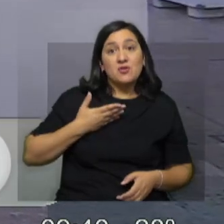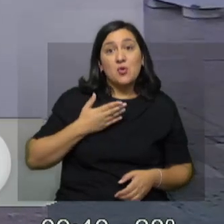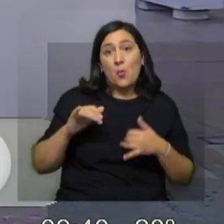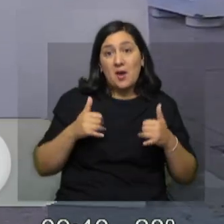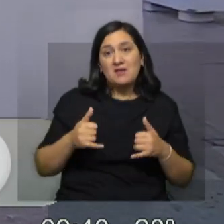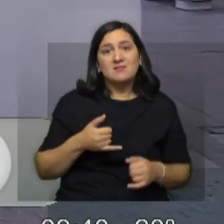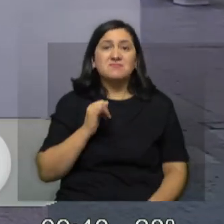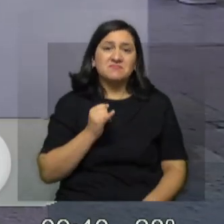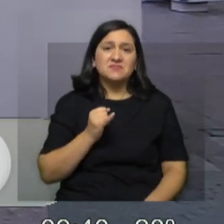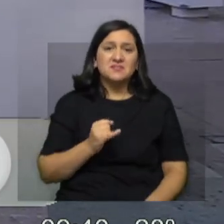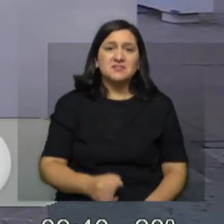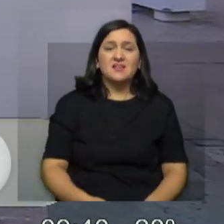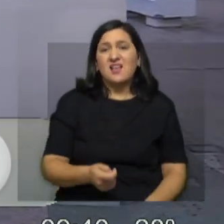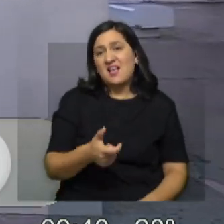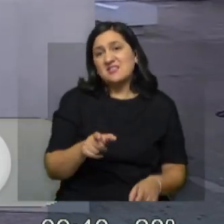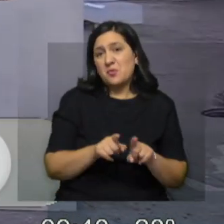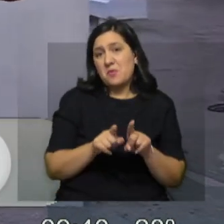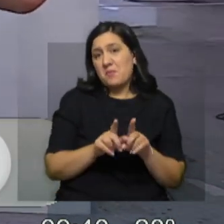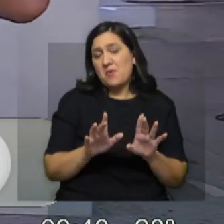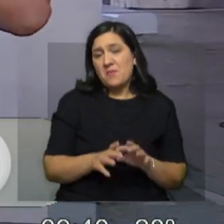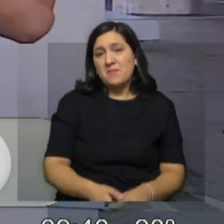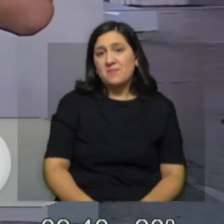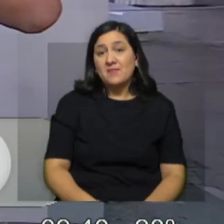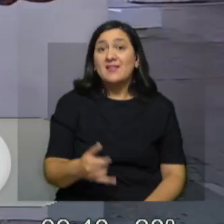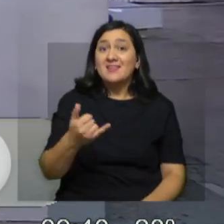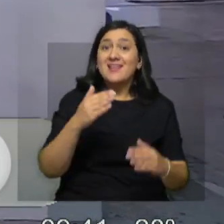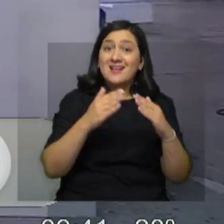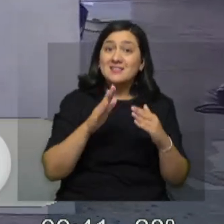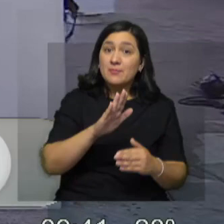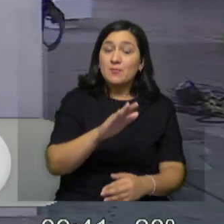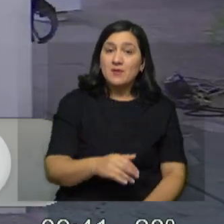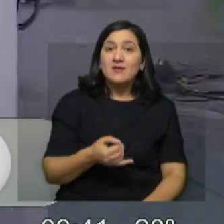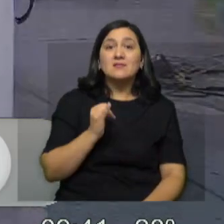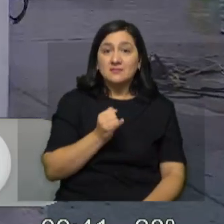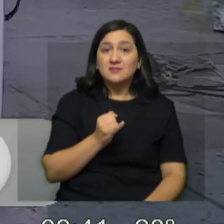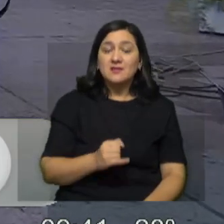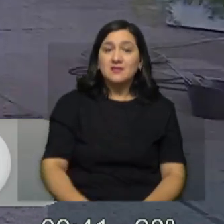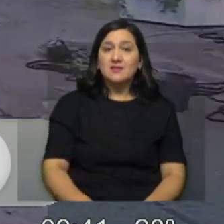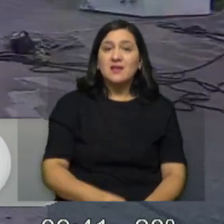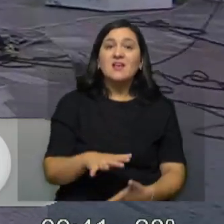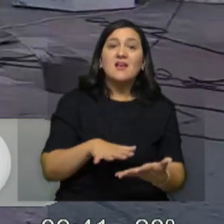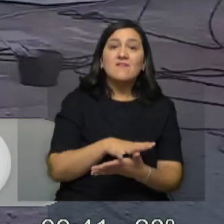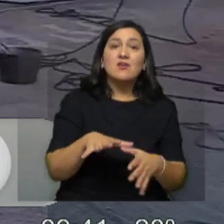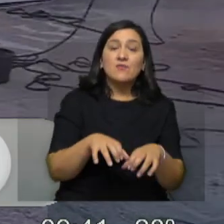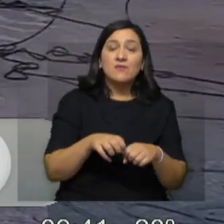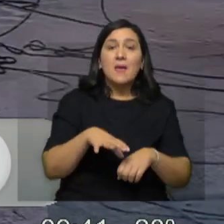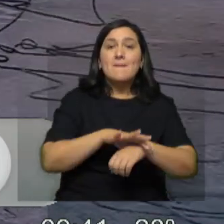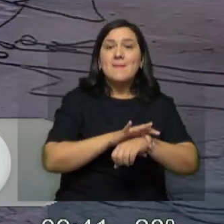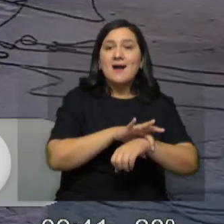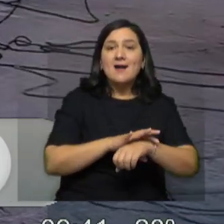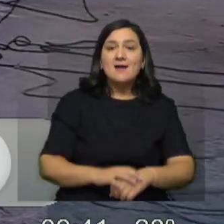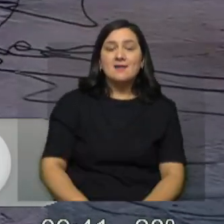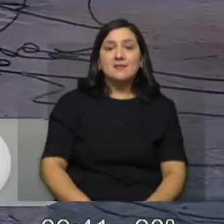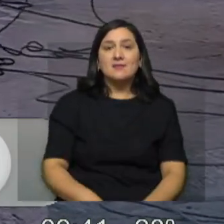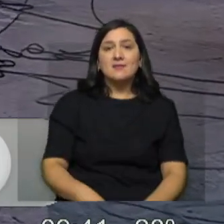Sí, casi lo mismo. Sí. ¿Tiene casa propia usted o no? Sí. ¿Sí? ¿En qué barrio vive? En Manga. ¿Cuánto